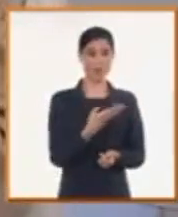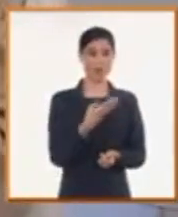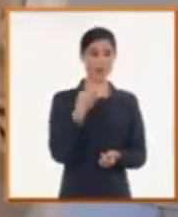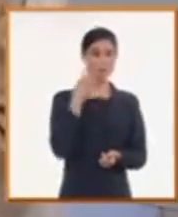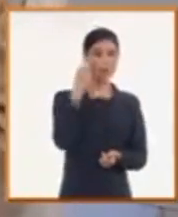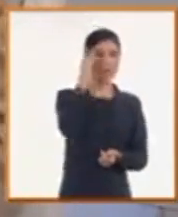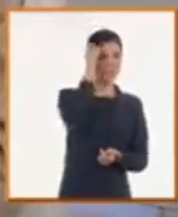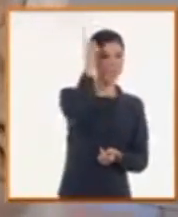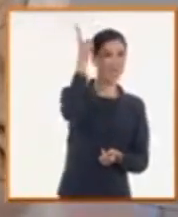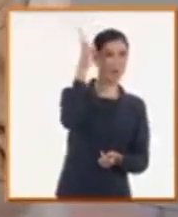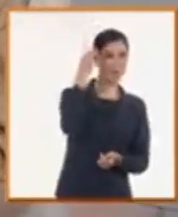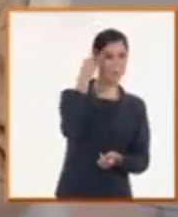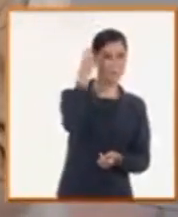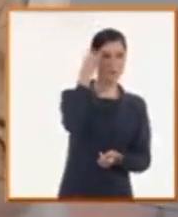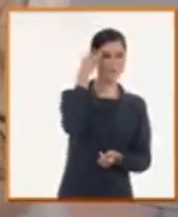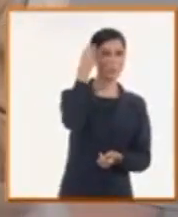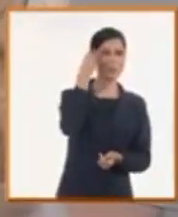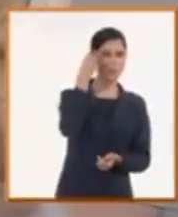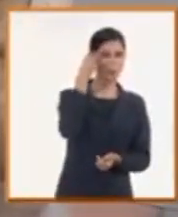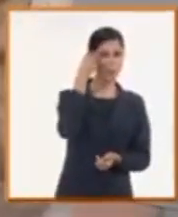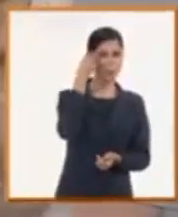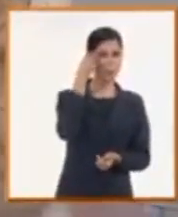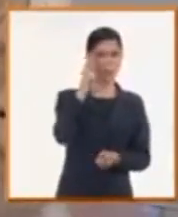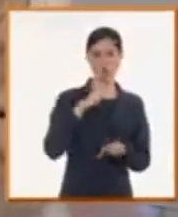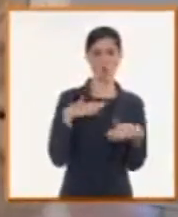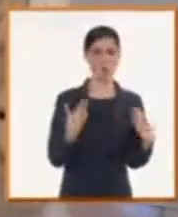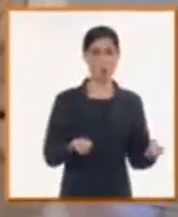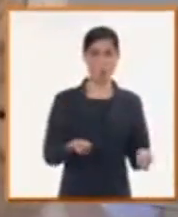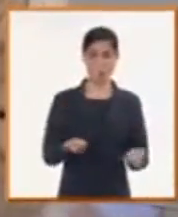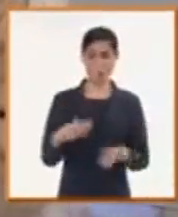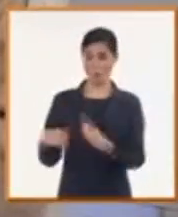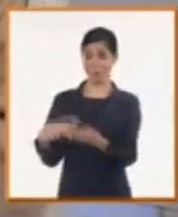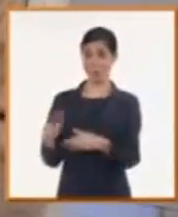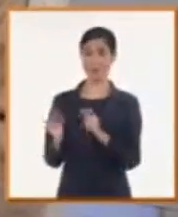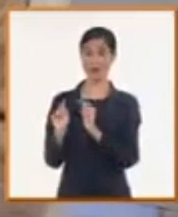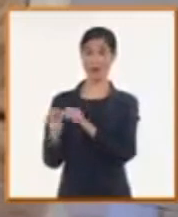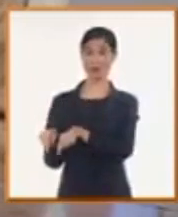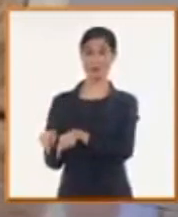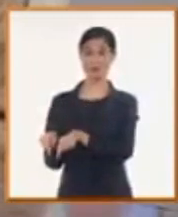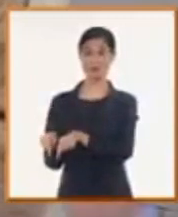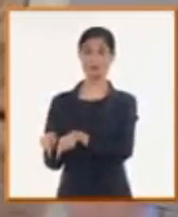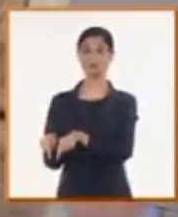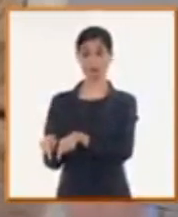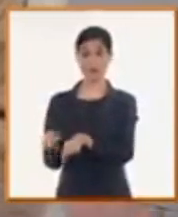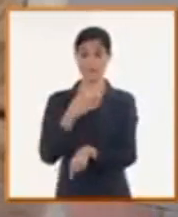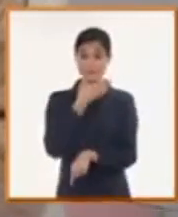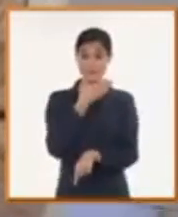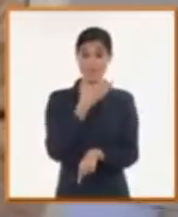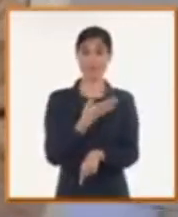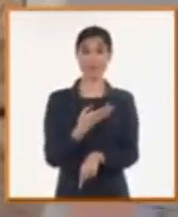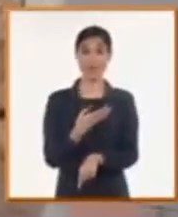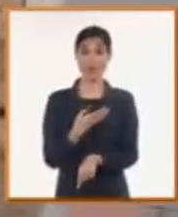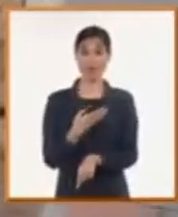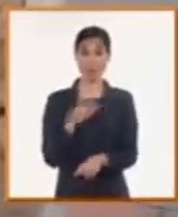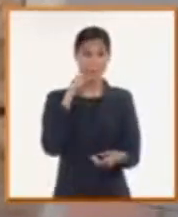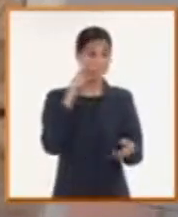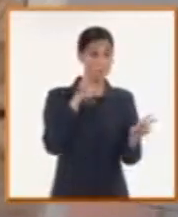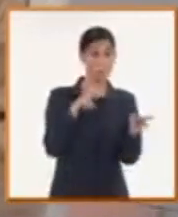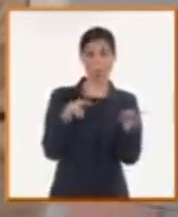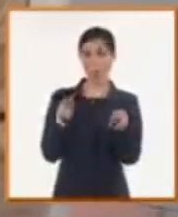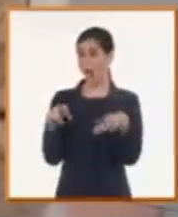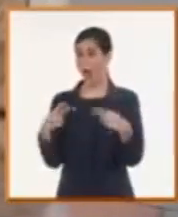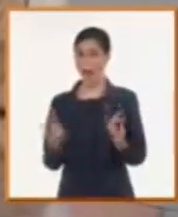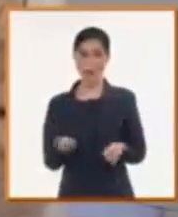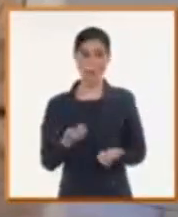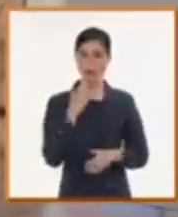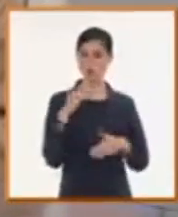cerrar un flanco allá en Cuito, Guanabale, en la batalla diplomática hasta el comandante buscaba qué frase y qué palabra y qué no se podía dejar de